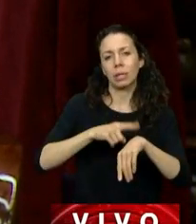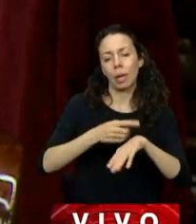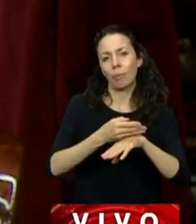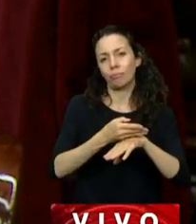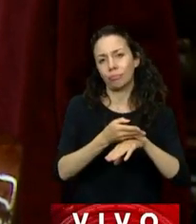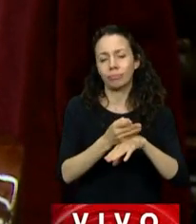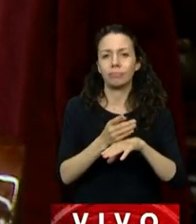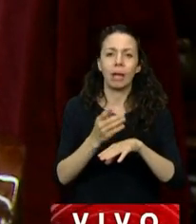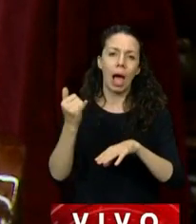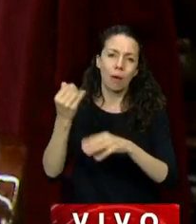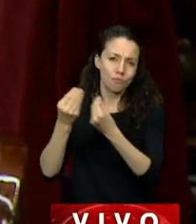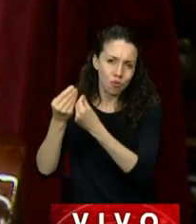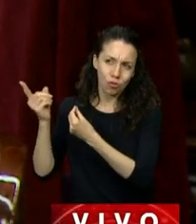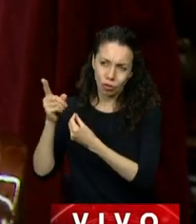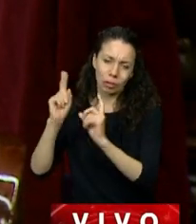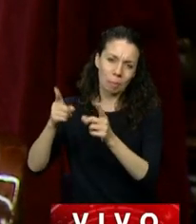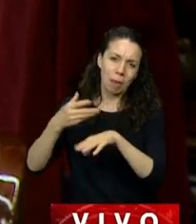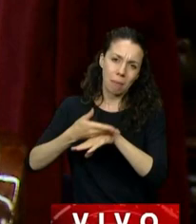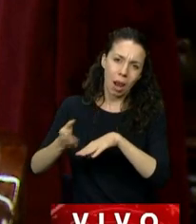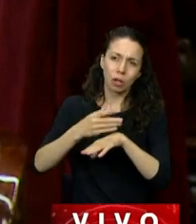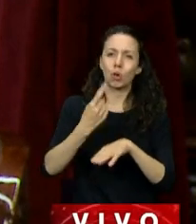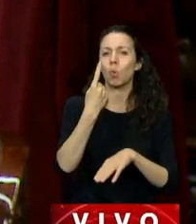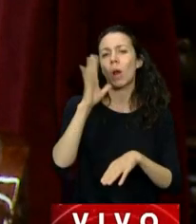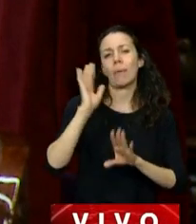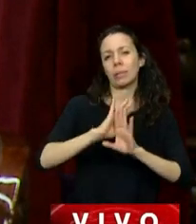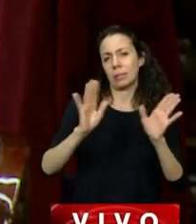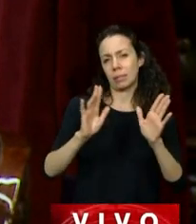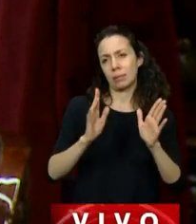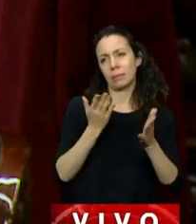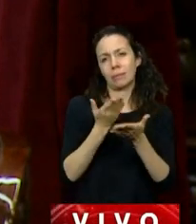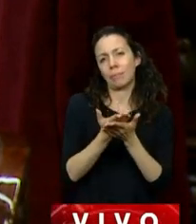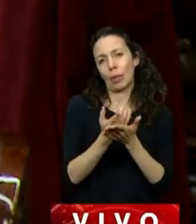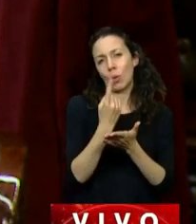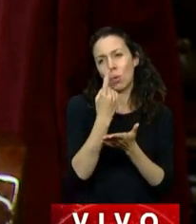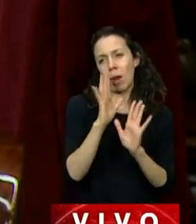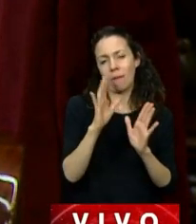dejaron un poco más de minutos. Le pido una vez, hablo una sola vez. Gracias.